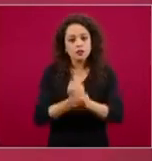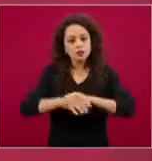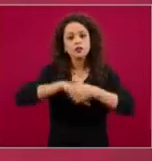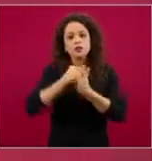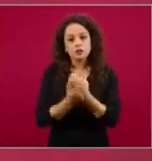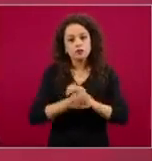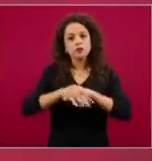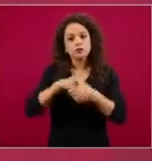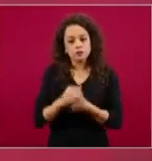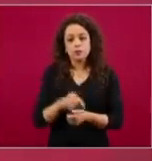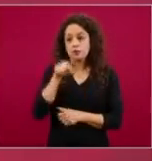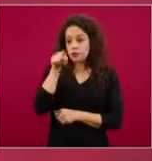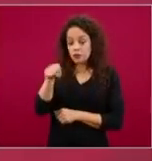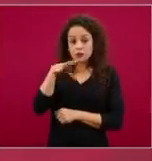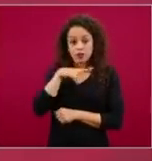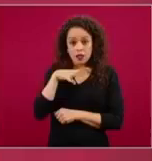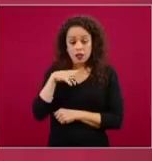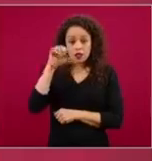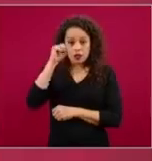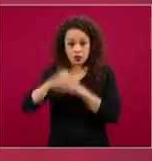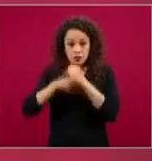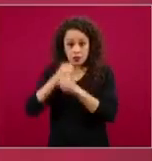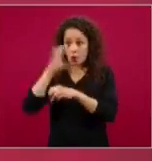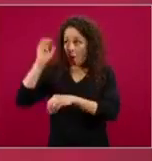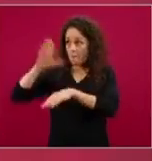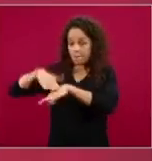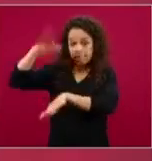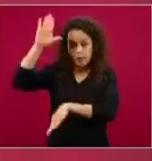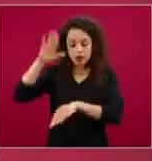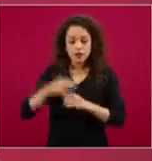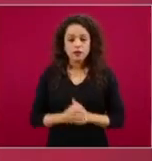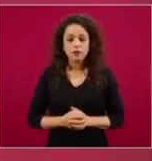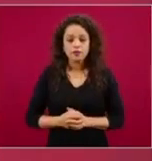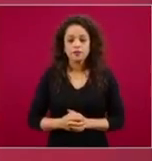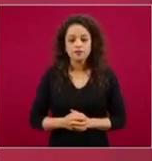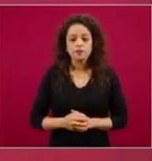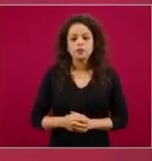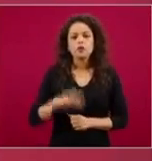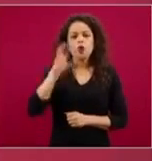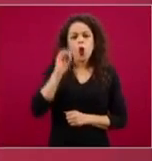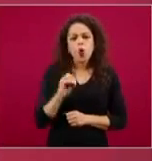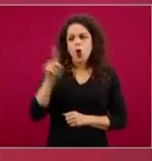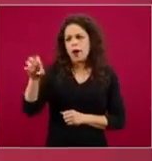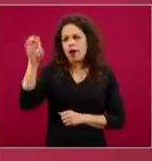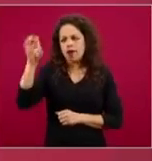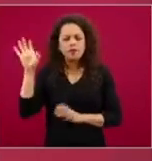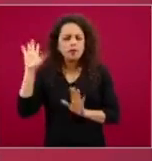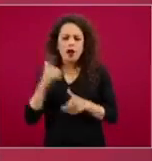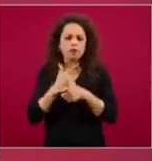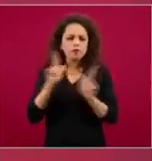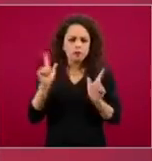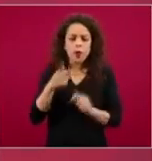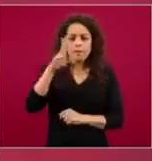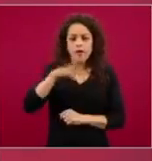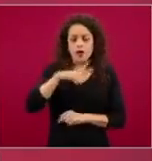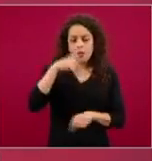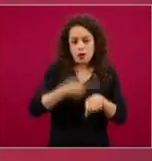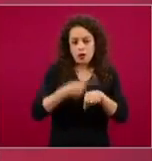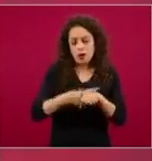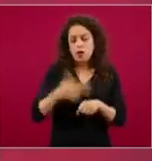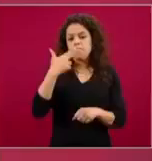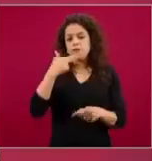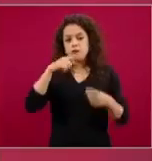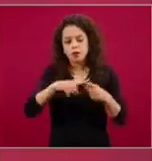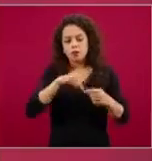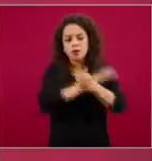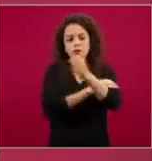tiene 60 o más años de edad, o independientemente de su edad, tiene alguna enfermedad crónica como diabetes, hipertensión,